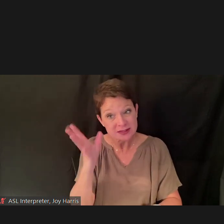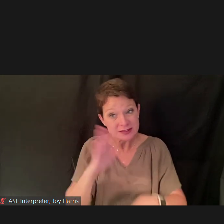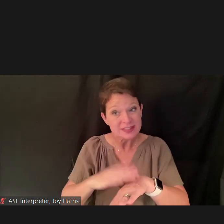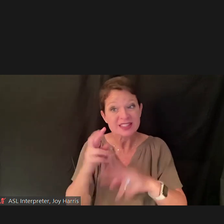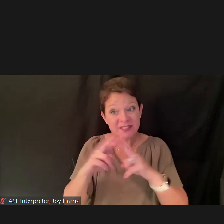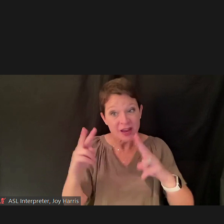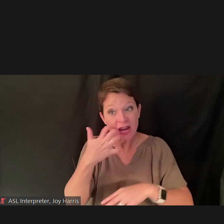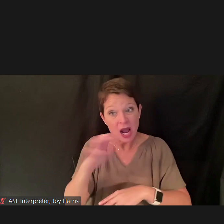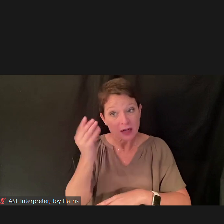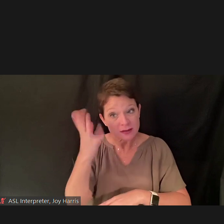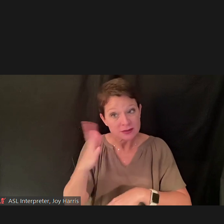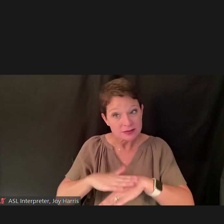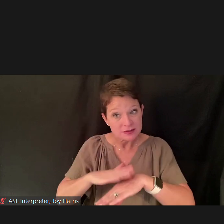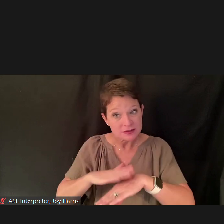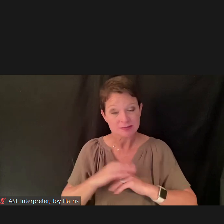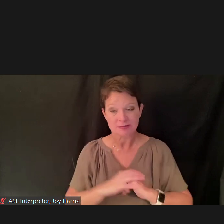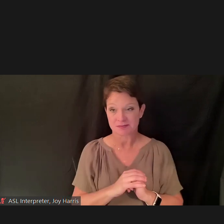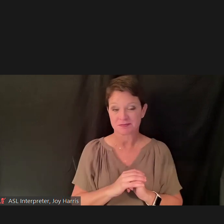es muy caliente.